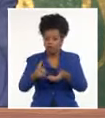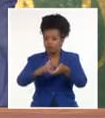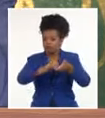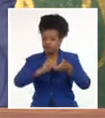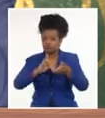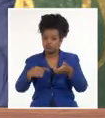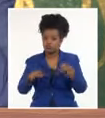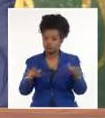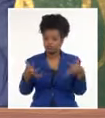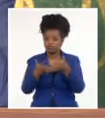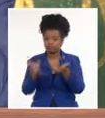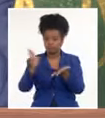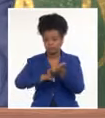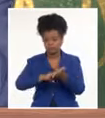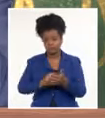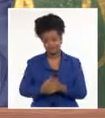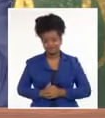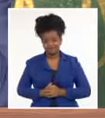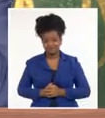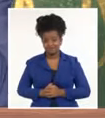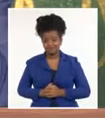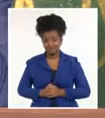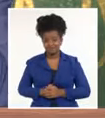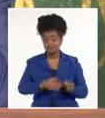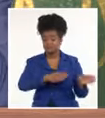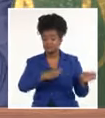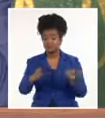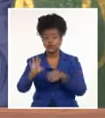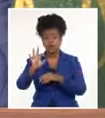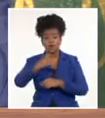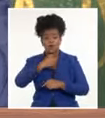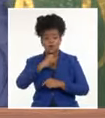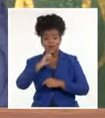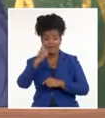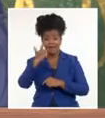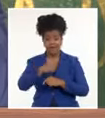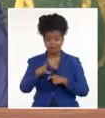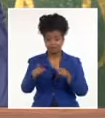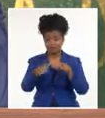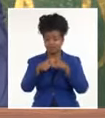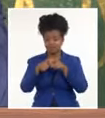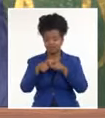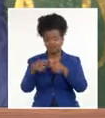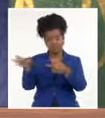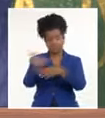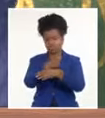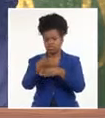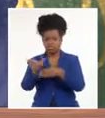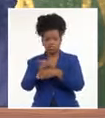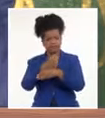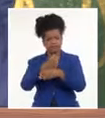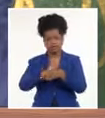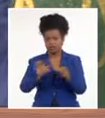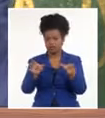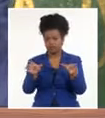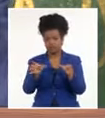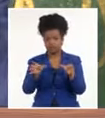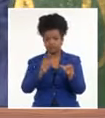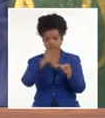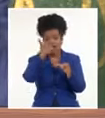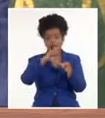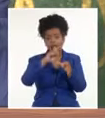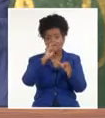Luego, sobre la OEA, miren, decía que tenemos una diferencia radical entre la Secretaría General de la OEA